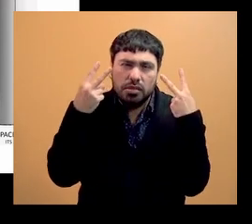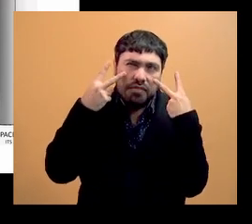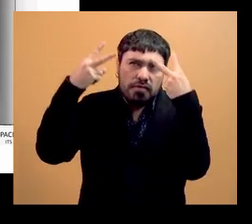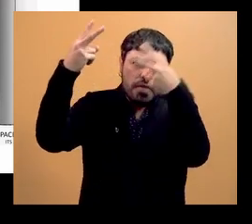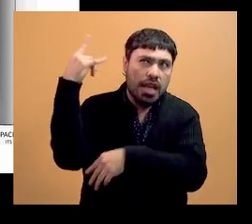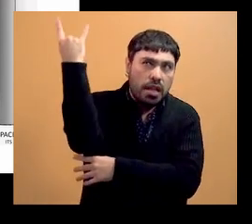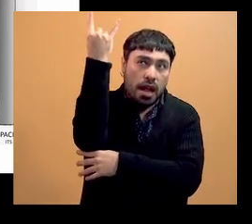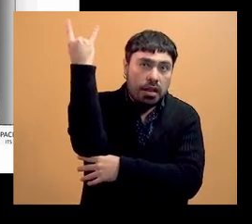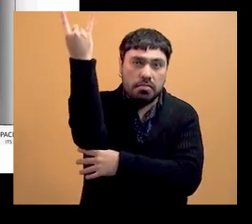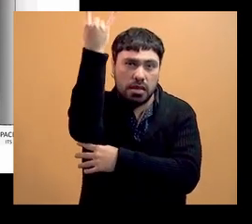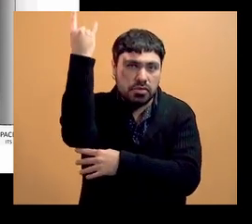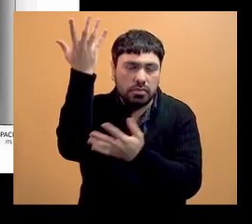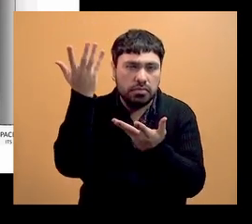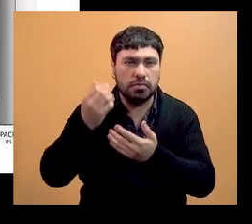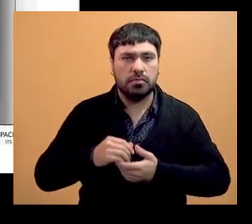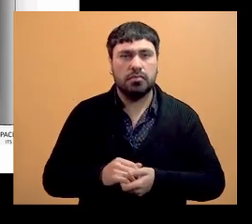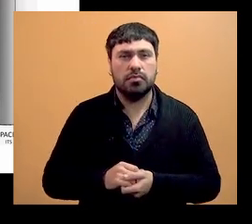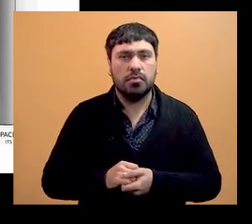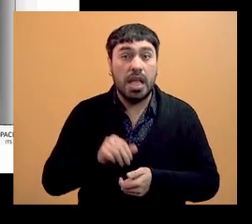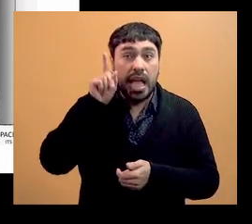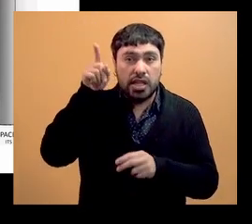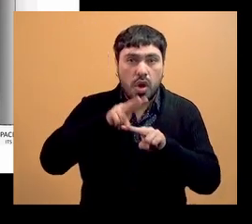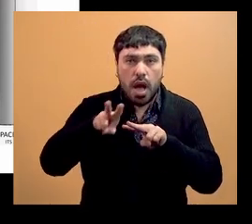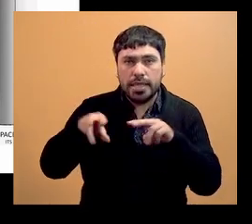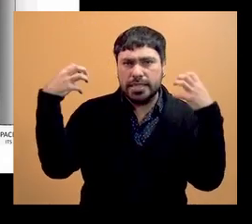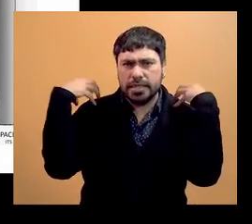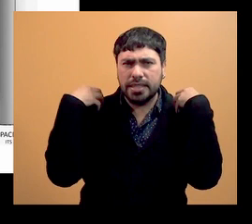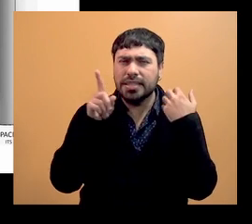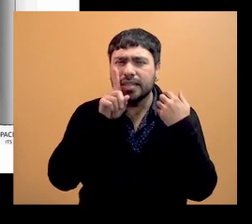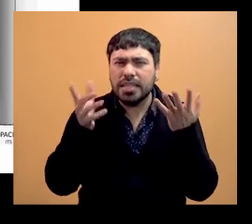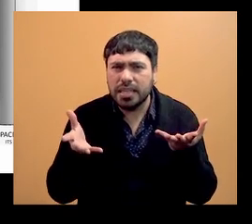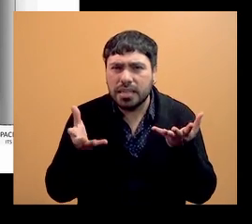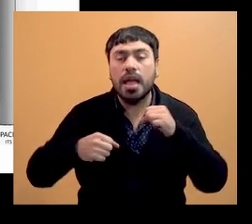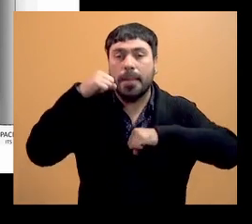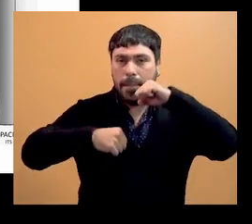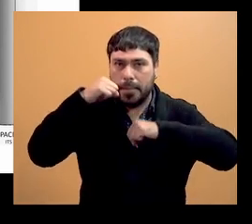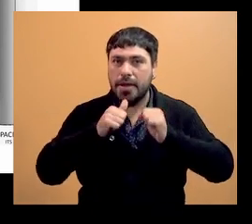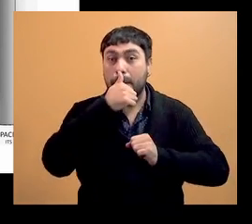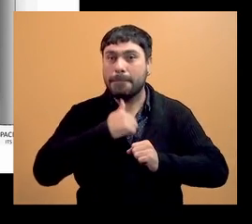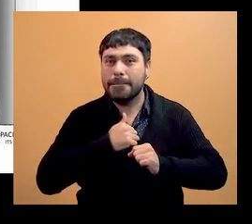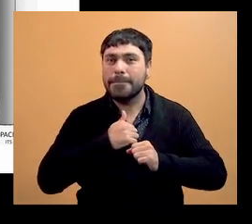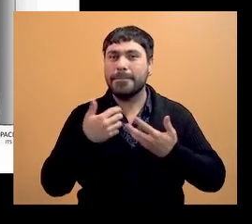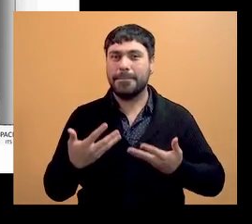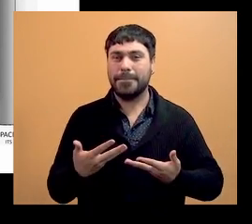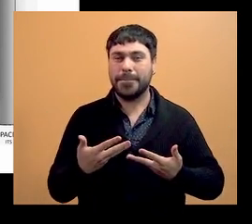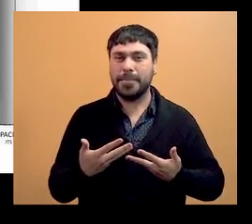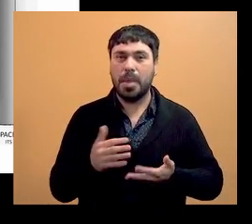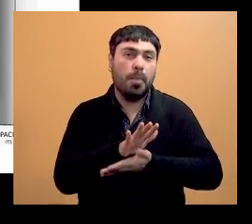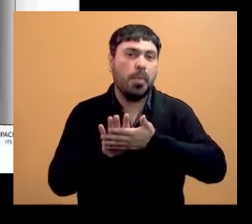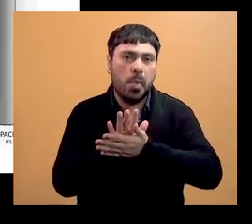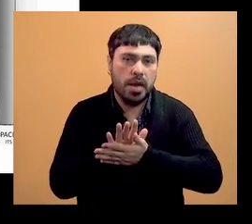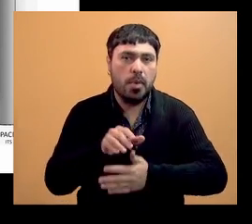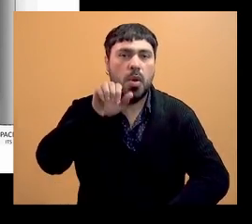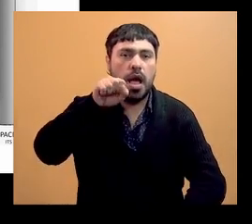hacia el espacio, provienen de empresas privadas y fortunas personales. Elon Musk en SpaceX, Jeff Bezos, dueño de Amazon,